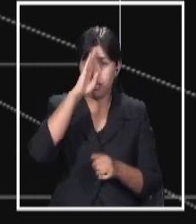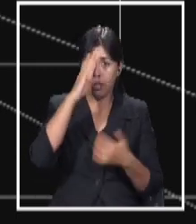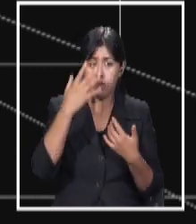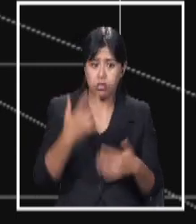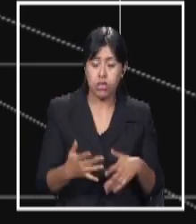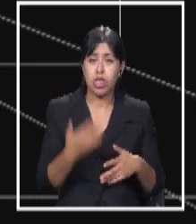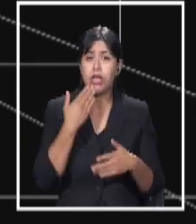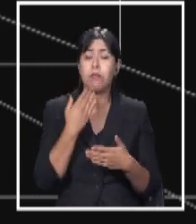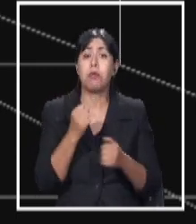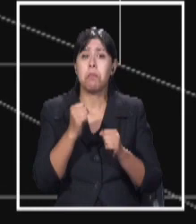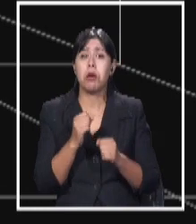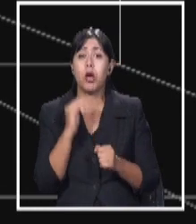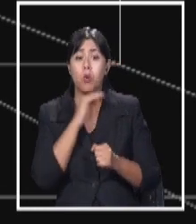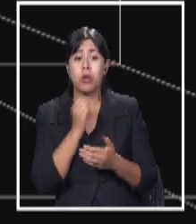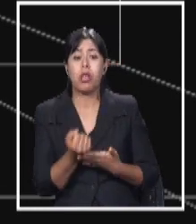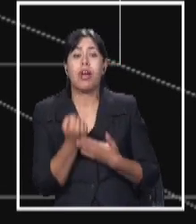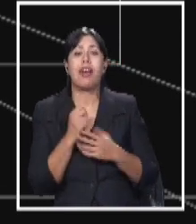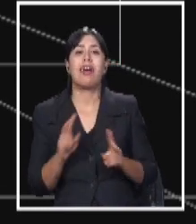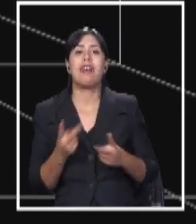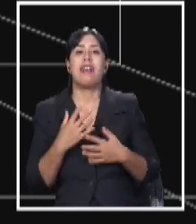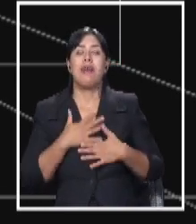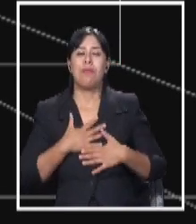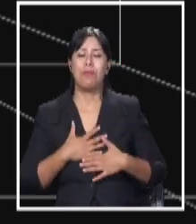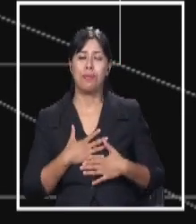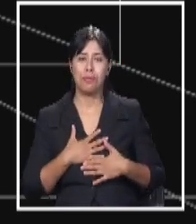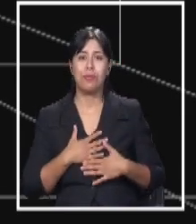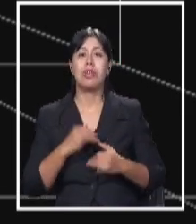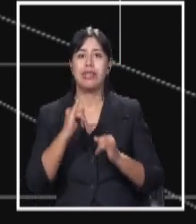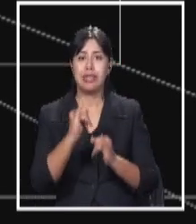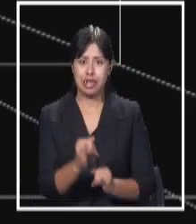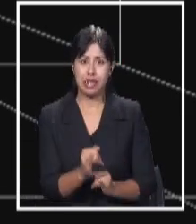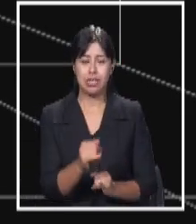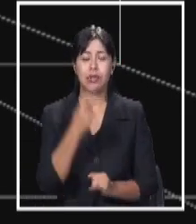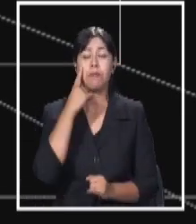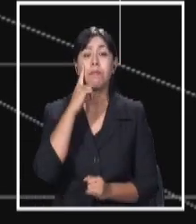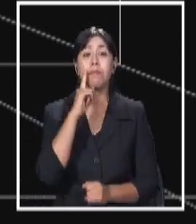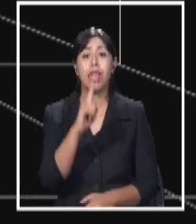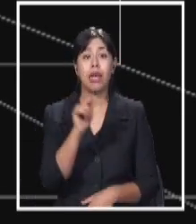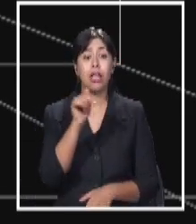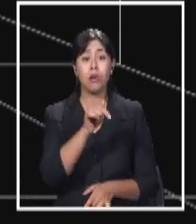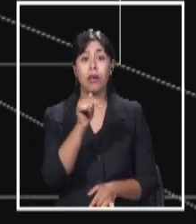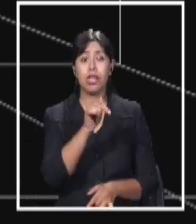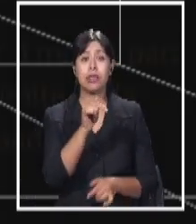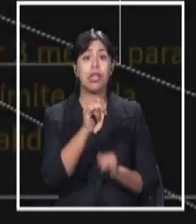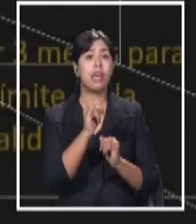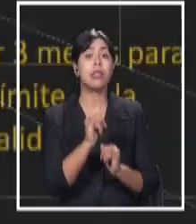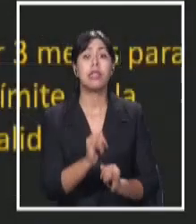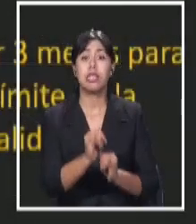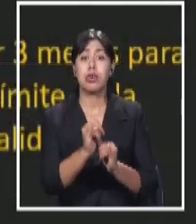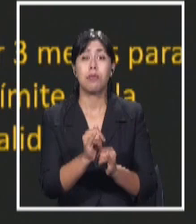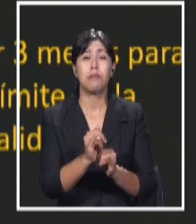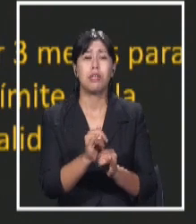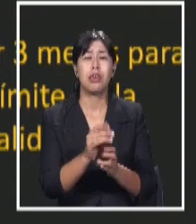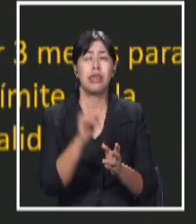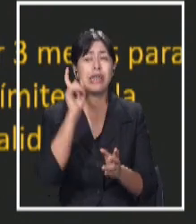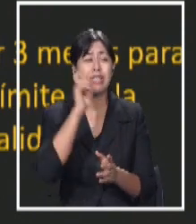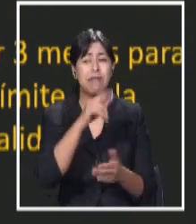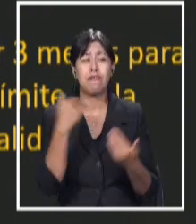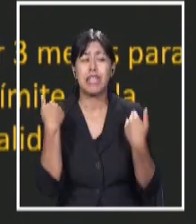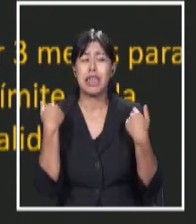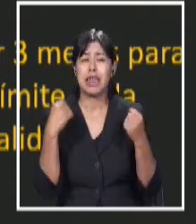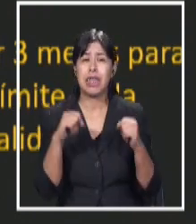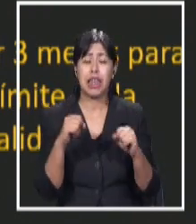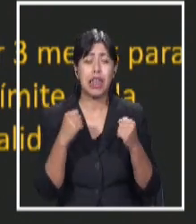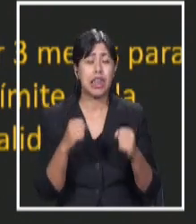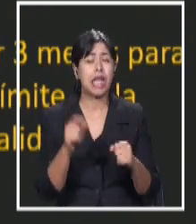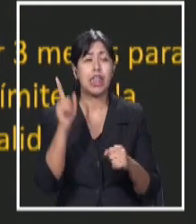brindan alivio y recuperación a las personas. Pero típicamente estas intervenciones son de muy difícil entrenamiento,